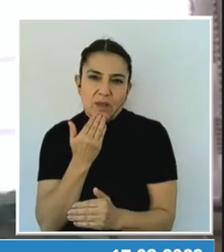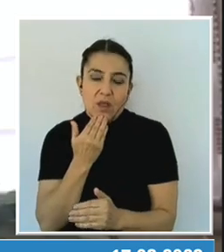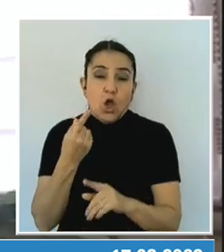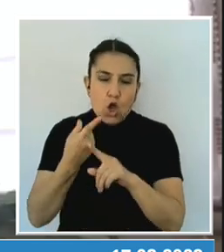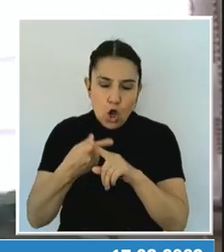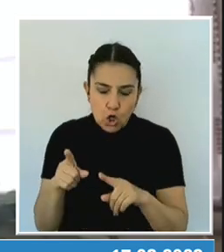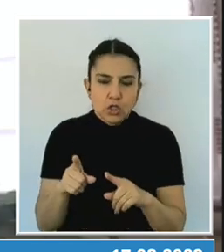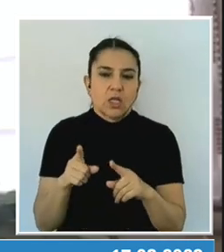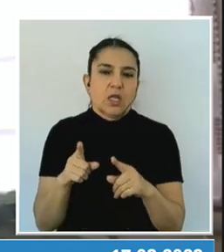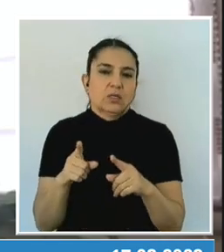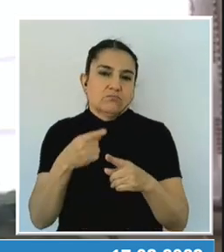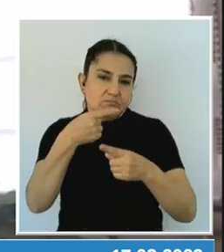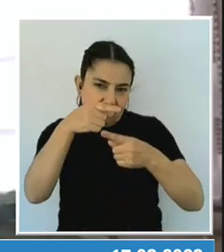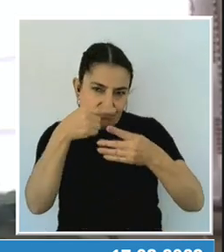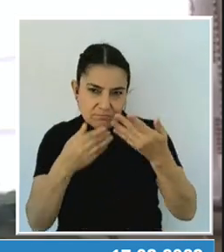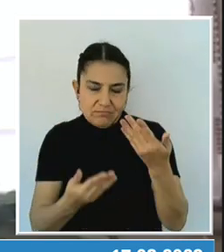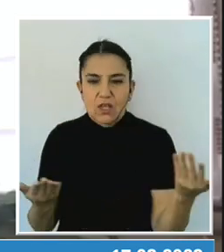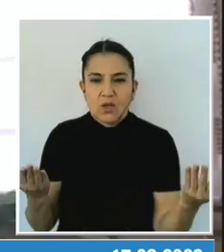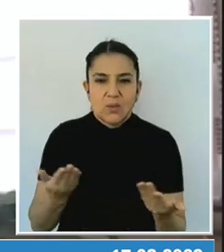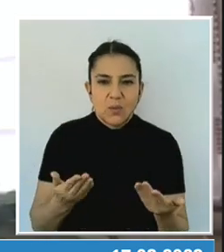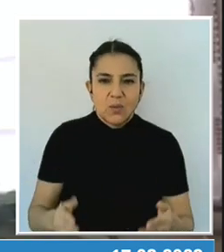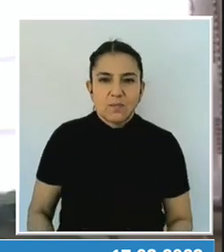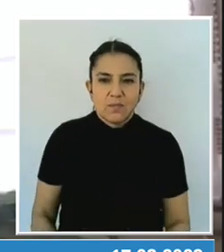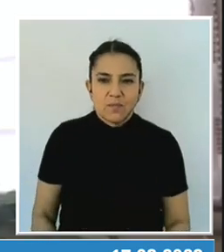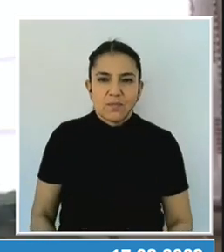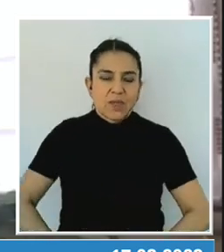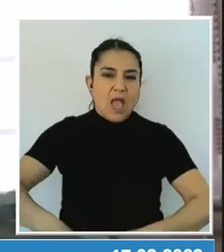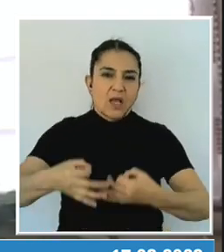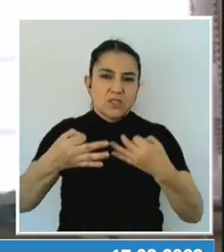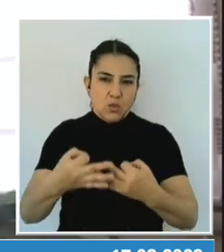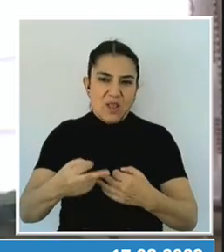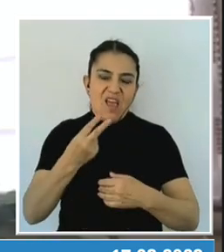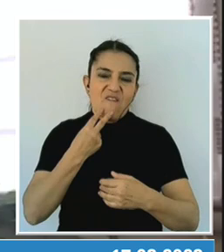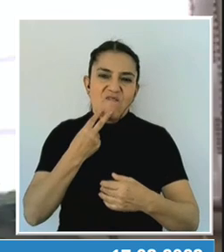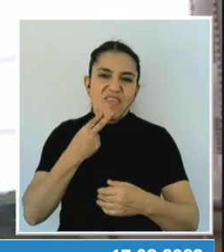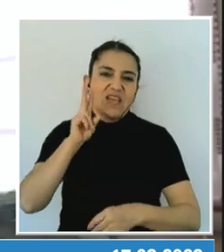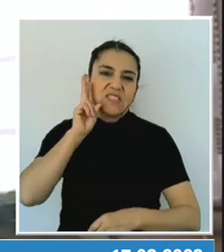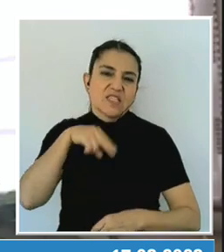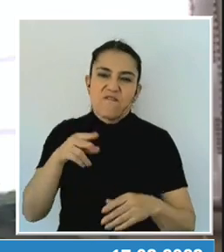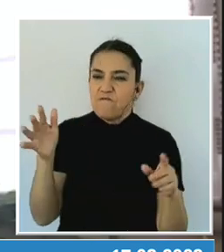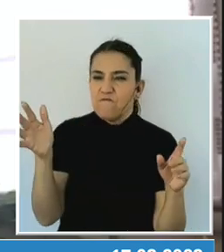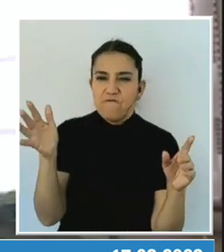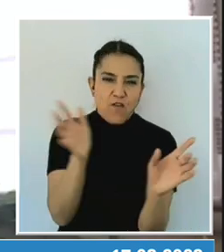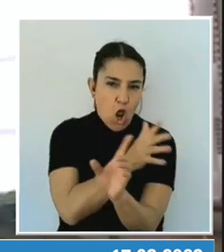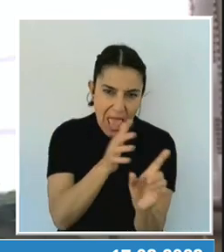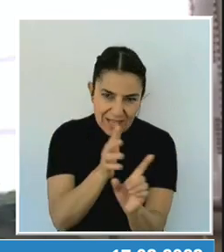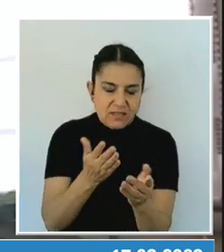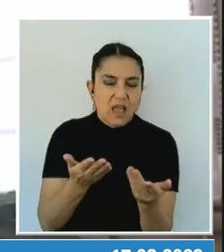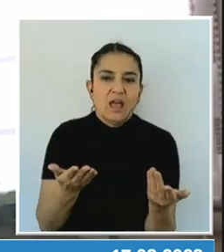cuestiones como el aseguramiento de una vida libre de violencia,